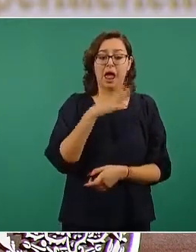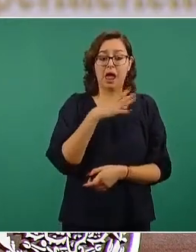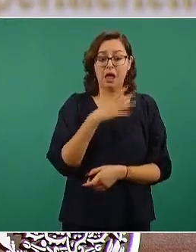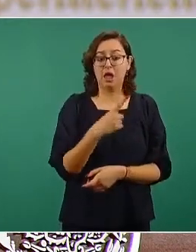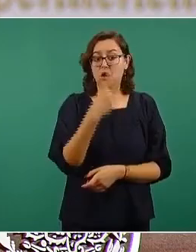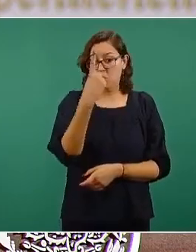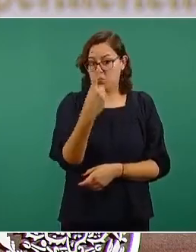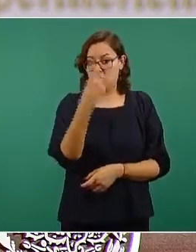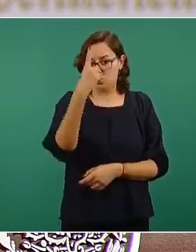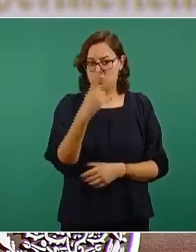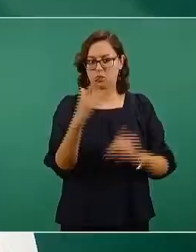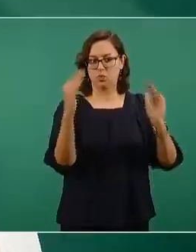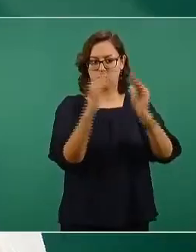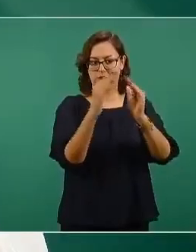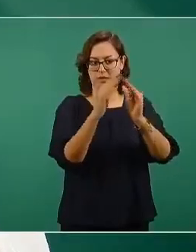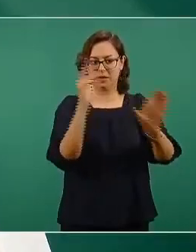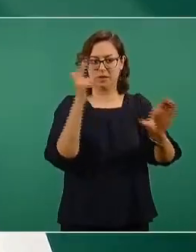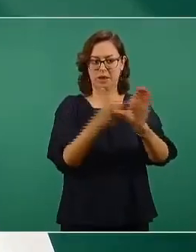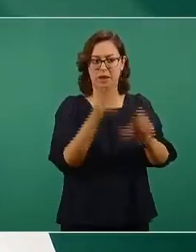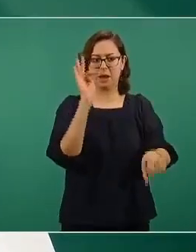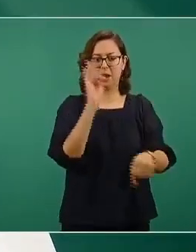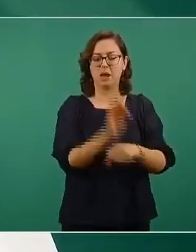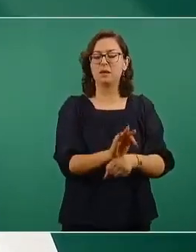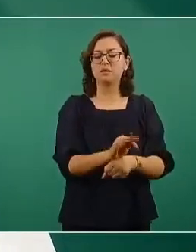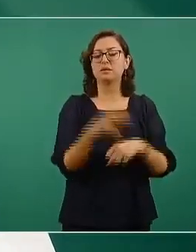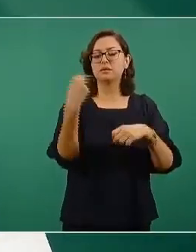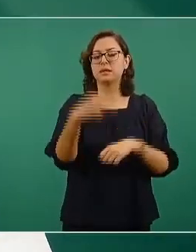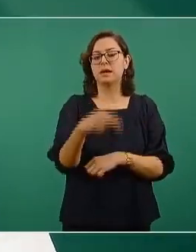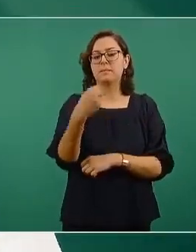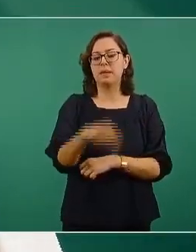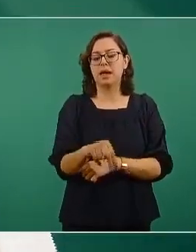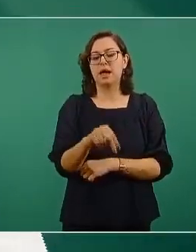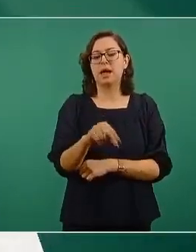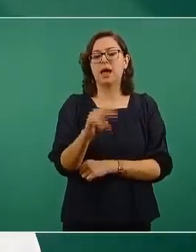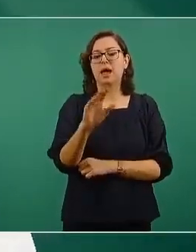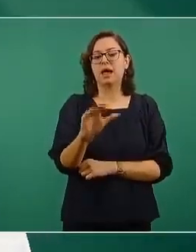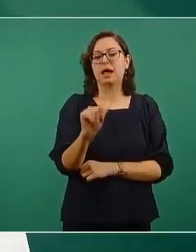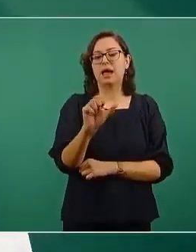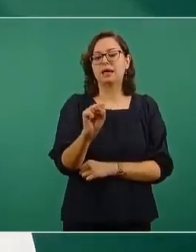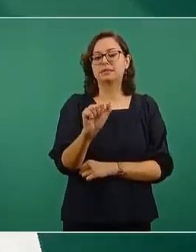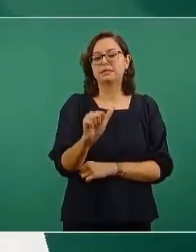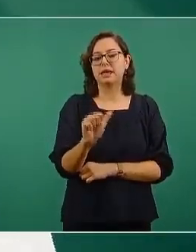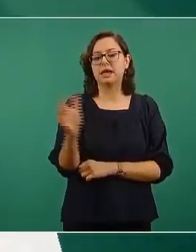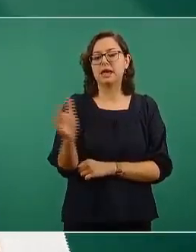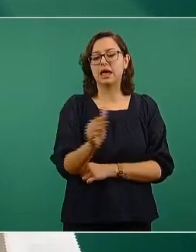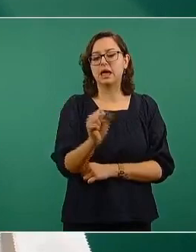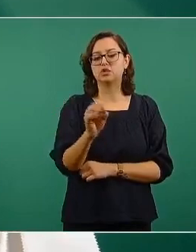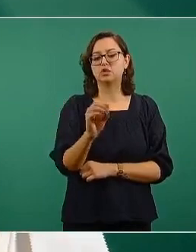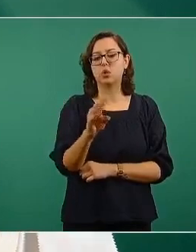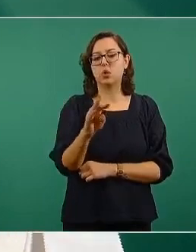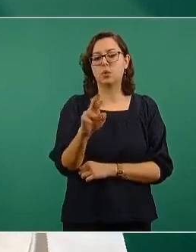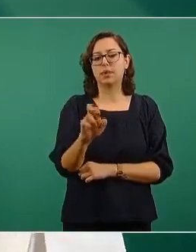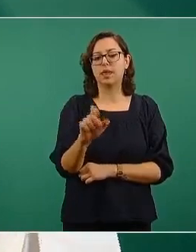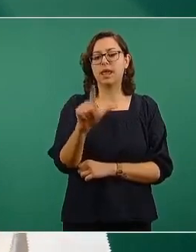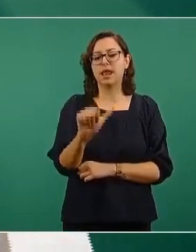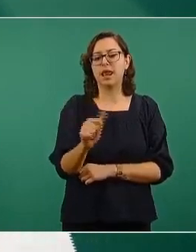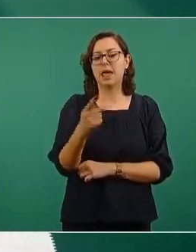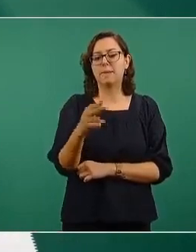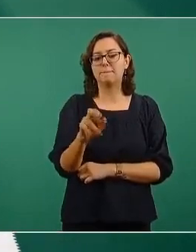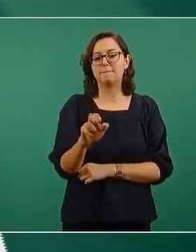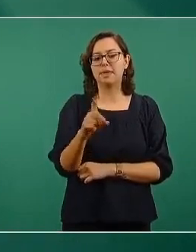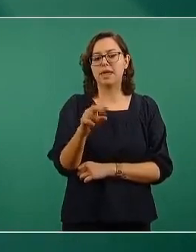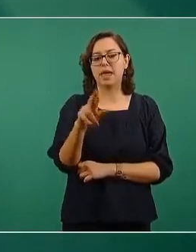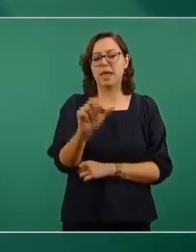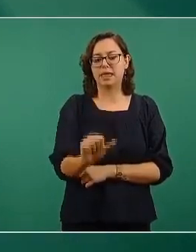piedra de la señora Rocío Orozco, en donde aconteció lamentablemente una